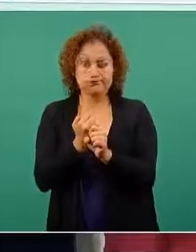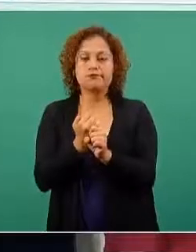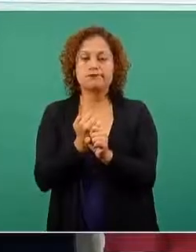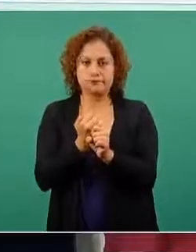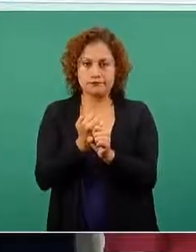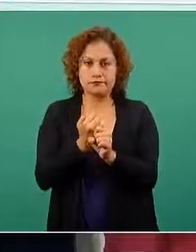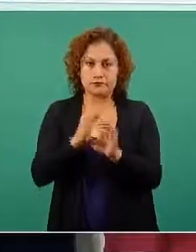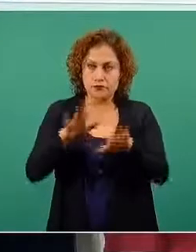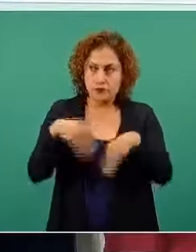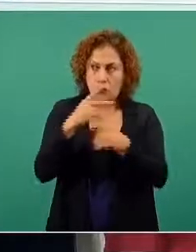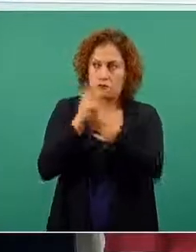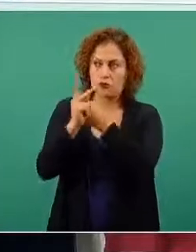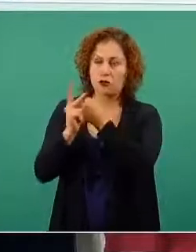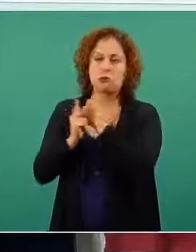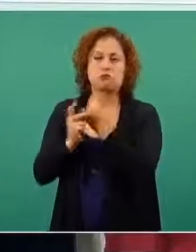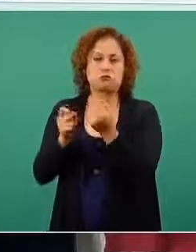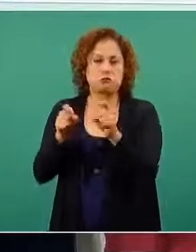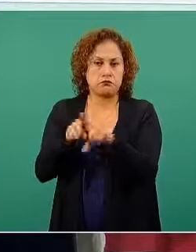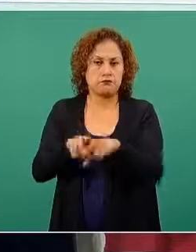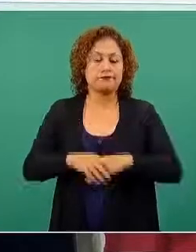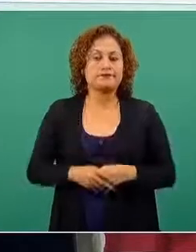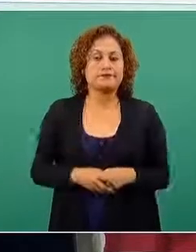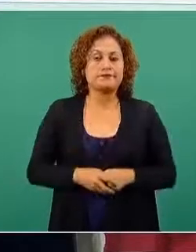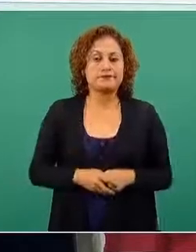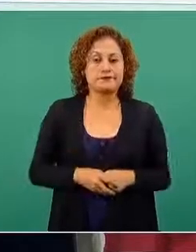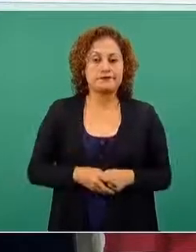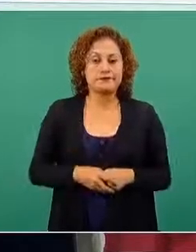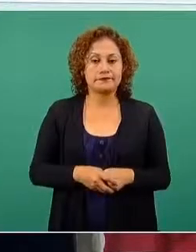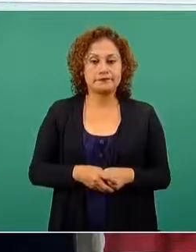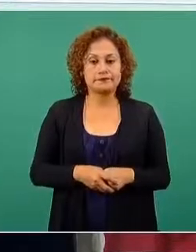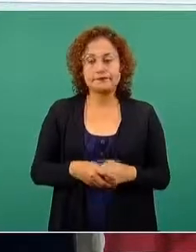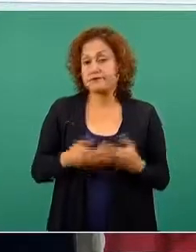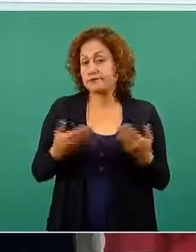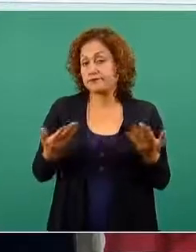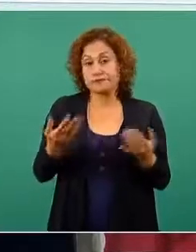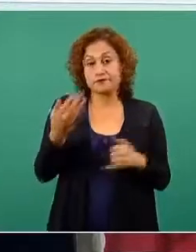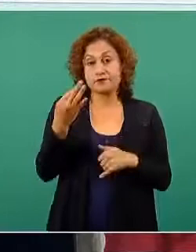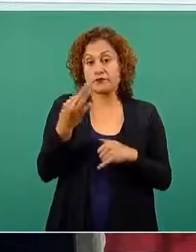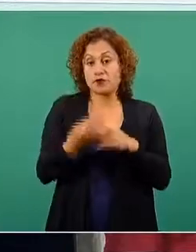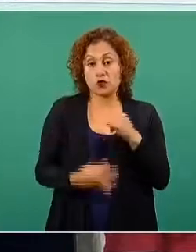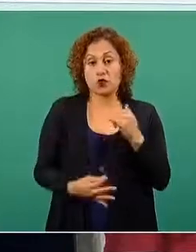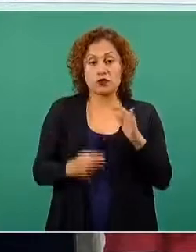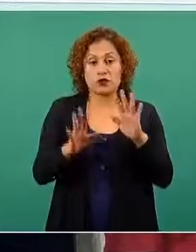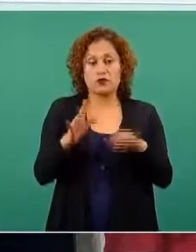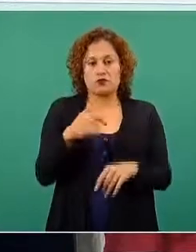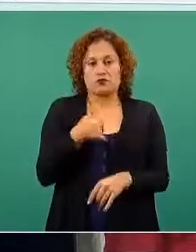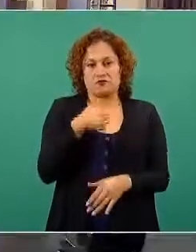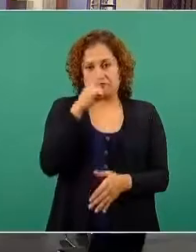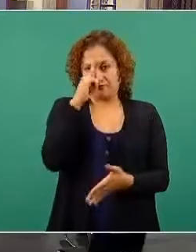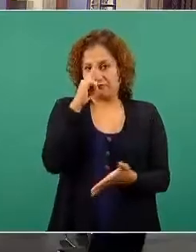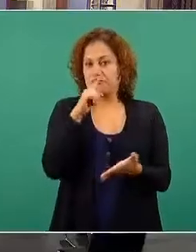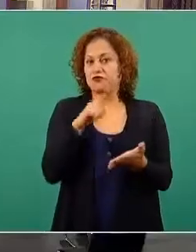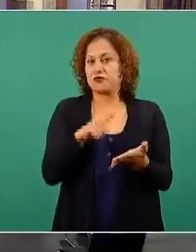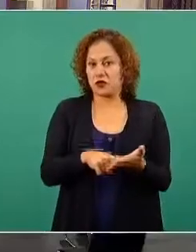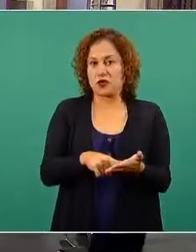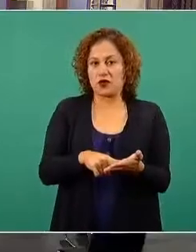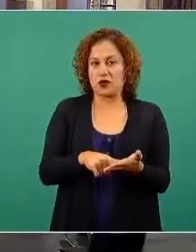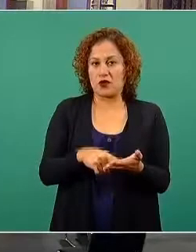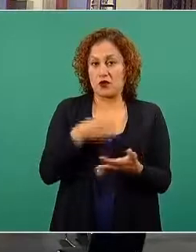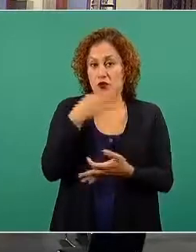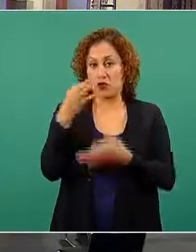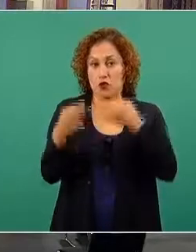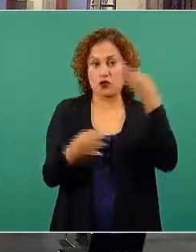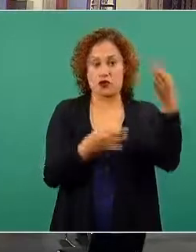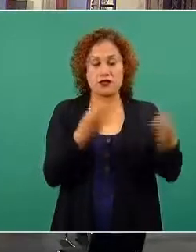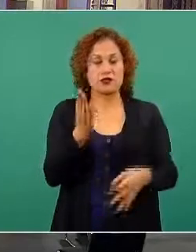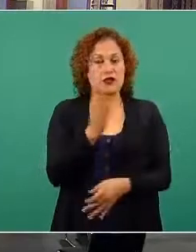y toma de decisiones. Finalmente, pues me parece que la mejor noticia,